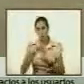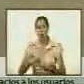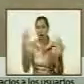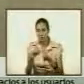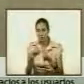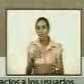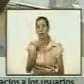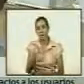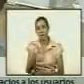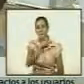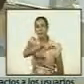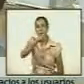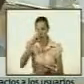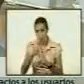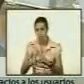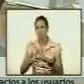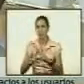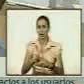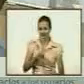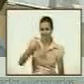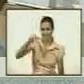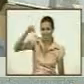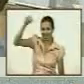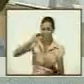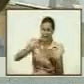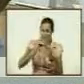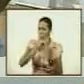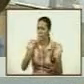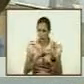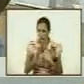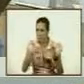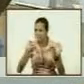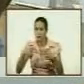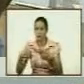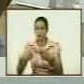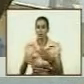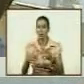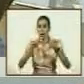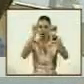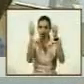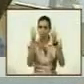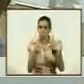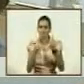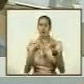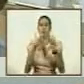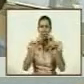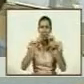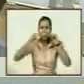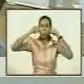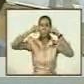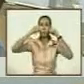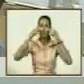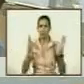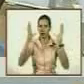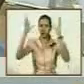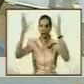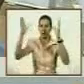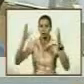los ciudadanos. Están las escaleras que se recuperaron en su totalidad, la estatua de Zamora que se ubicó en un pedestal